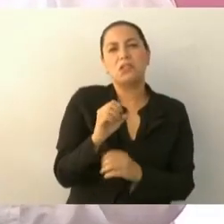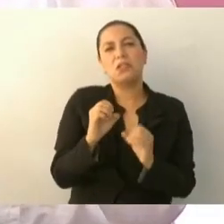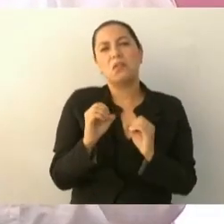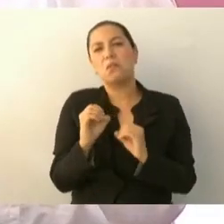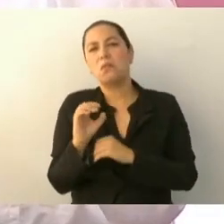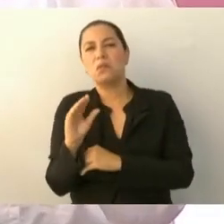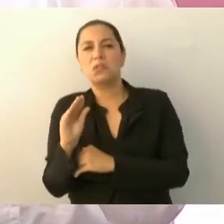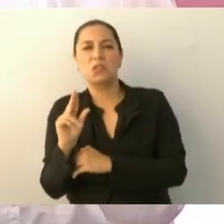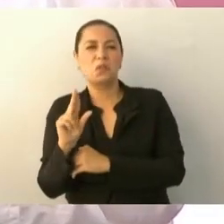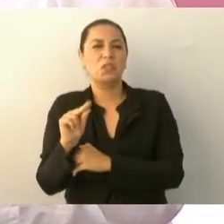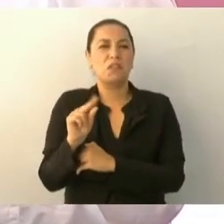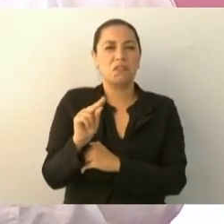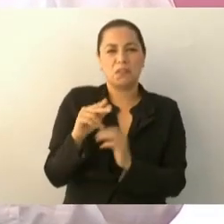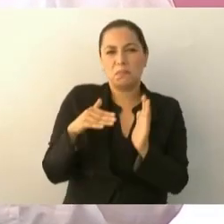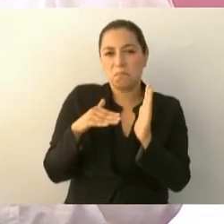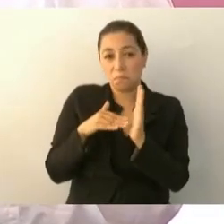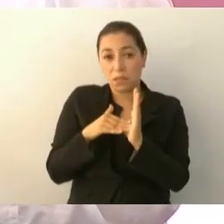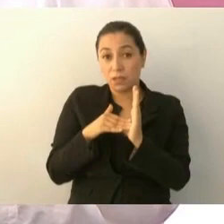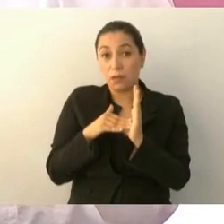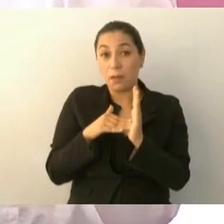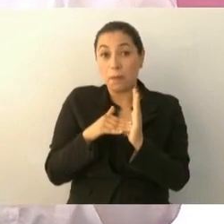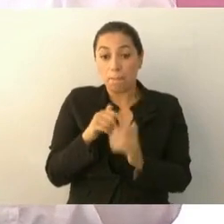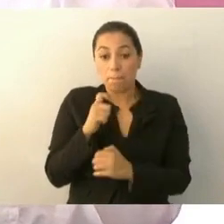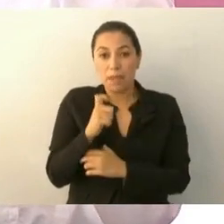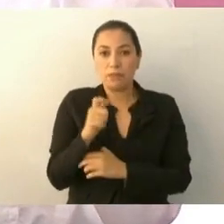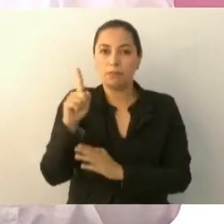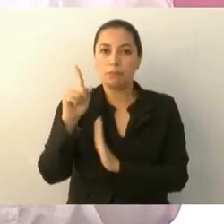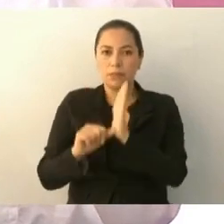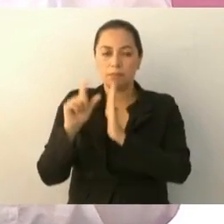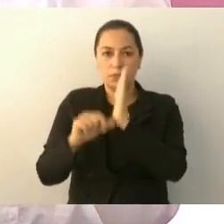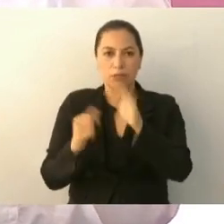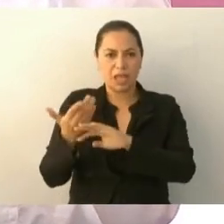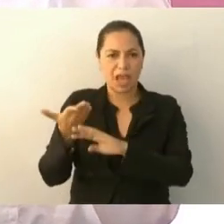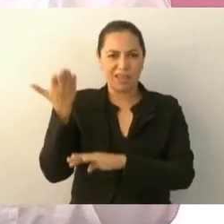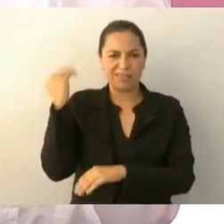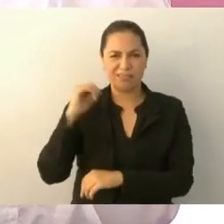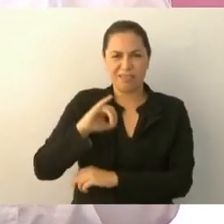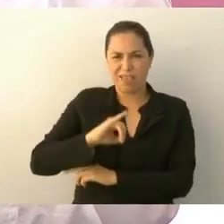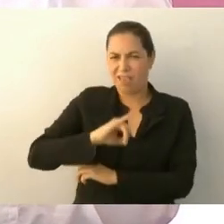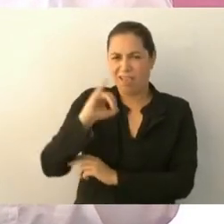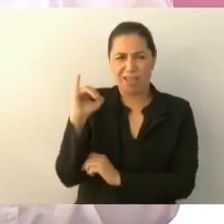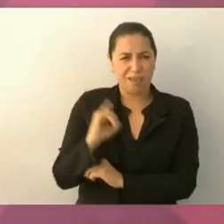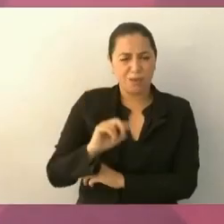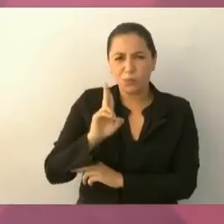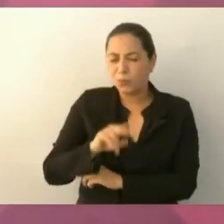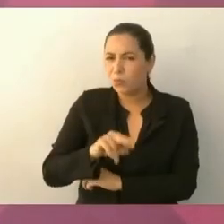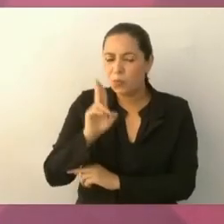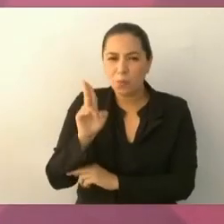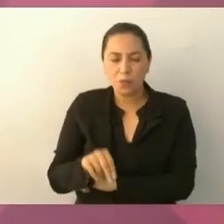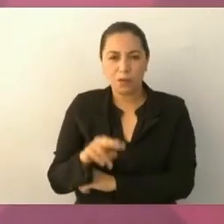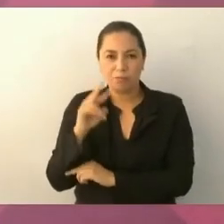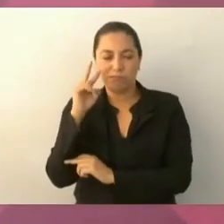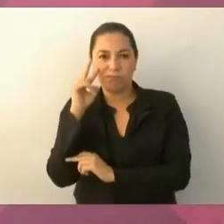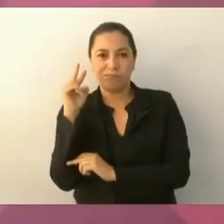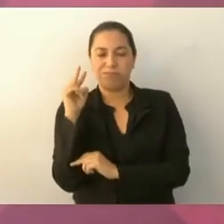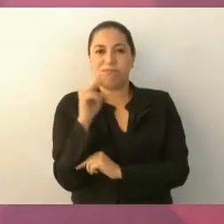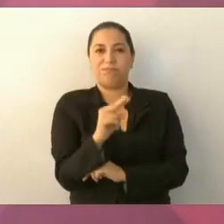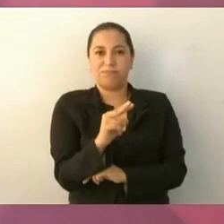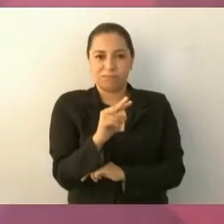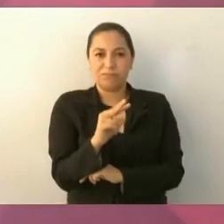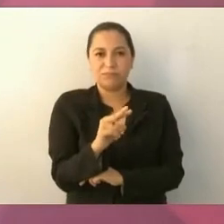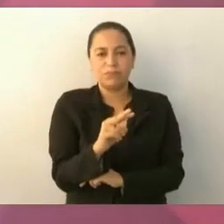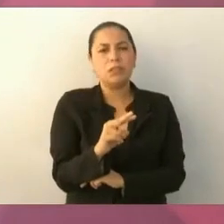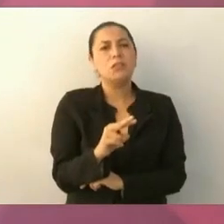pesos al mes. Eso nunca se había visto. Y vamos a